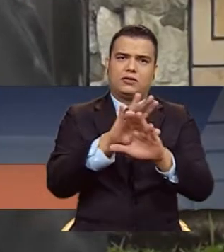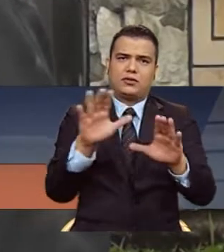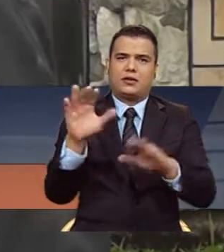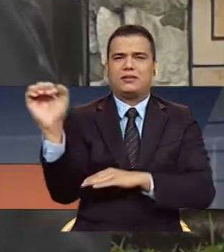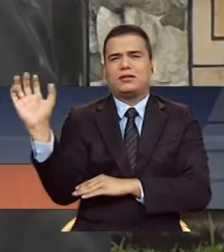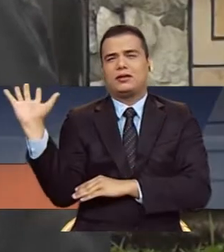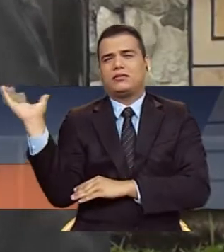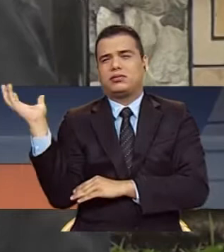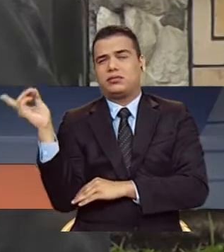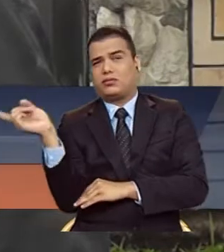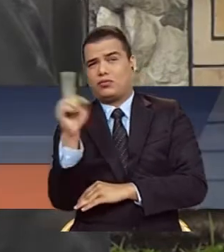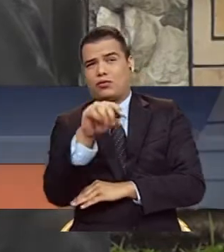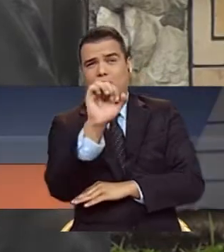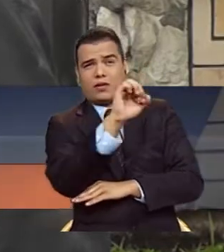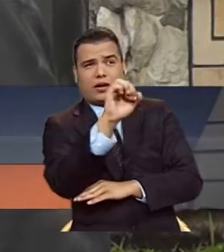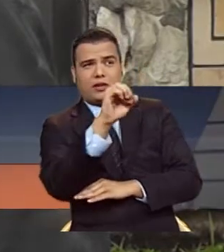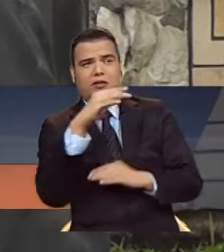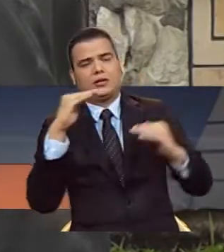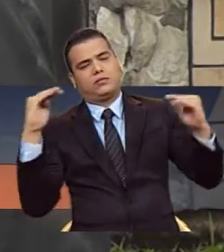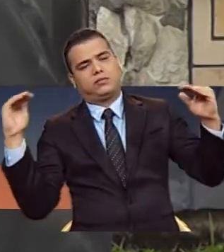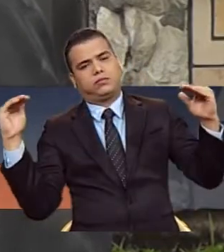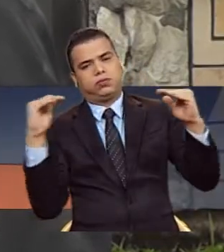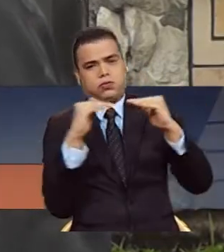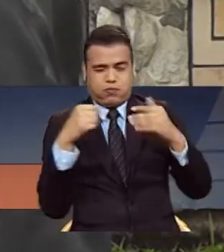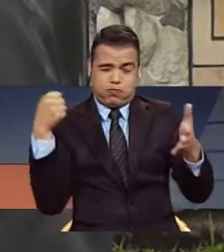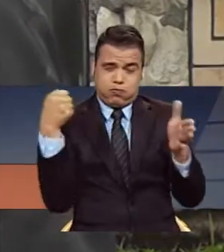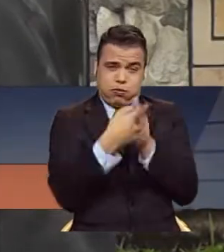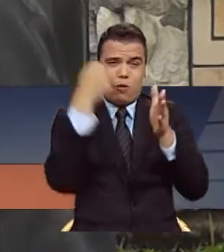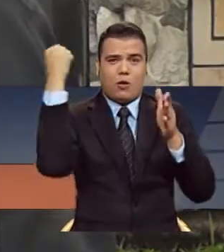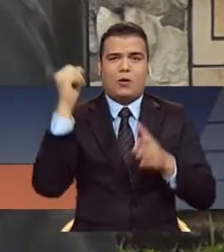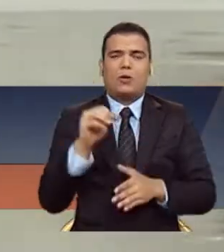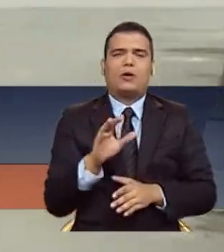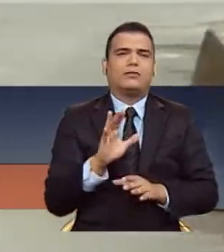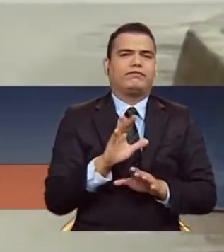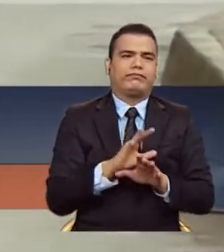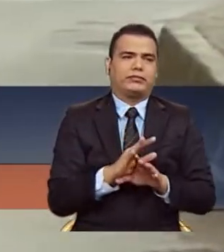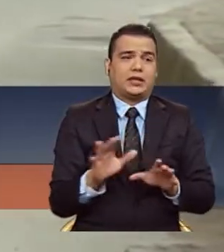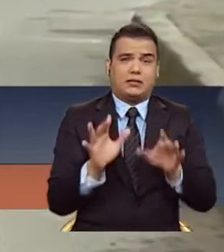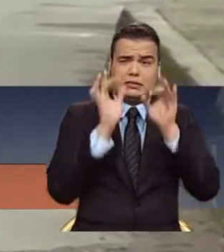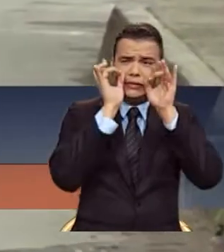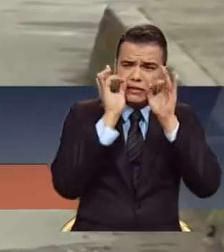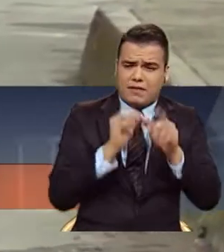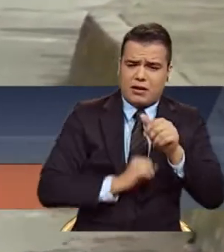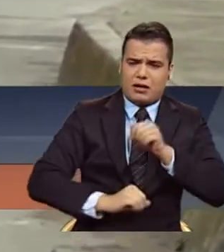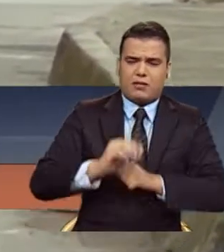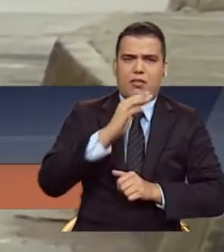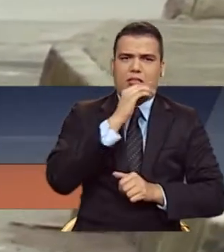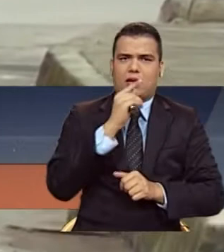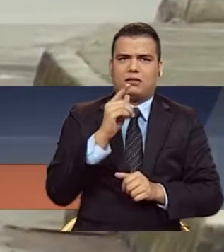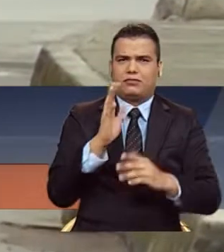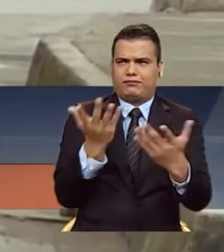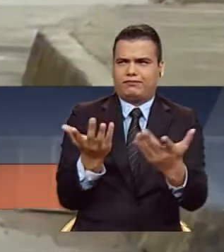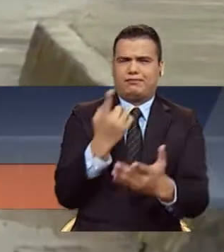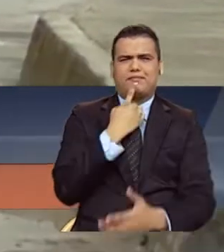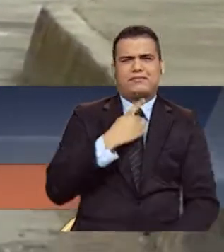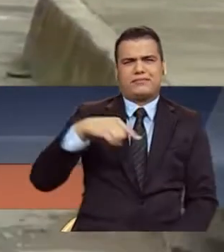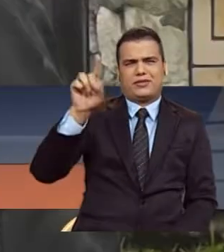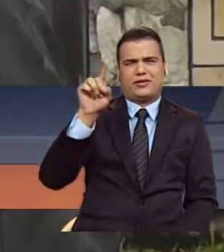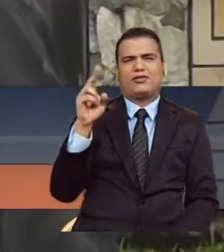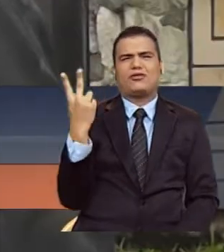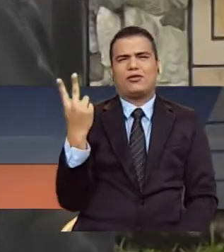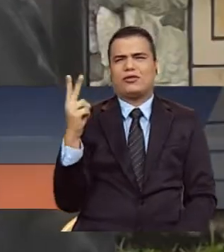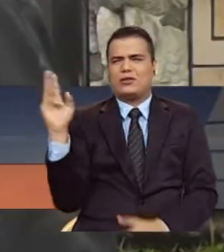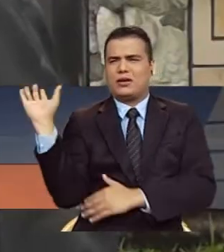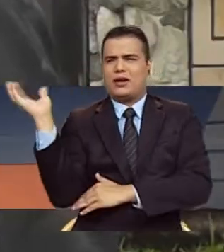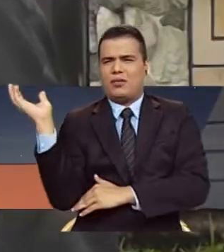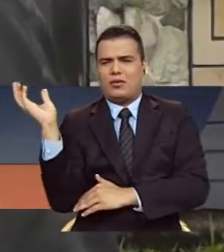con un tractocamión de frente, sin heridos de gravedad. Fue muy curioso que dos ambulancias en el mismo día y en el